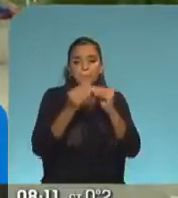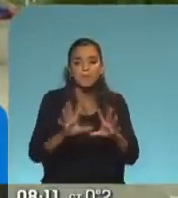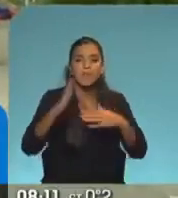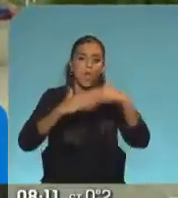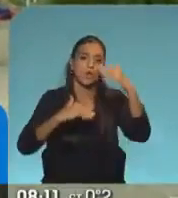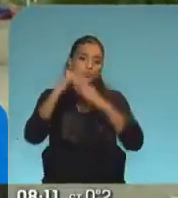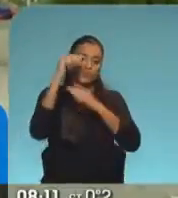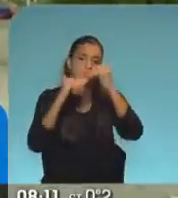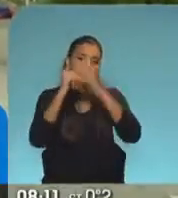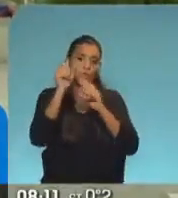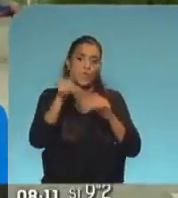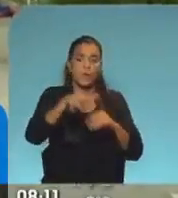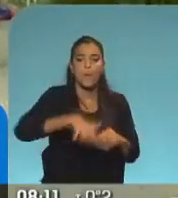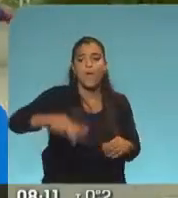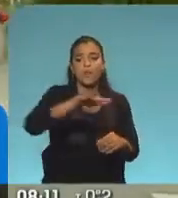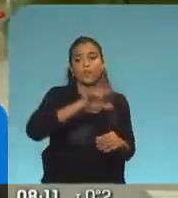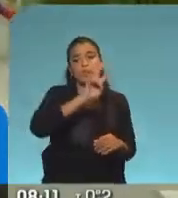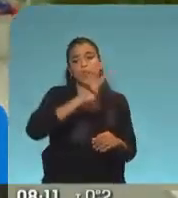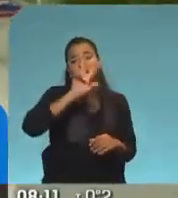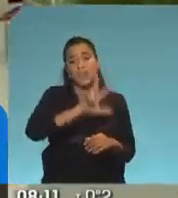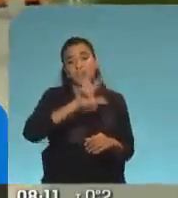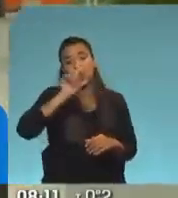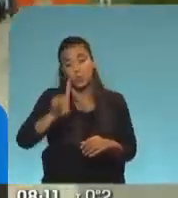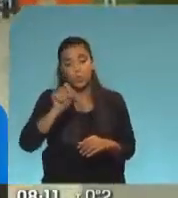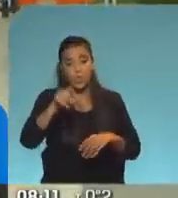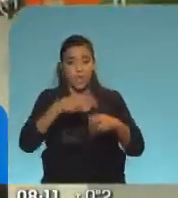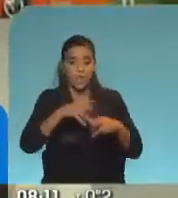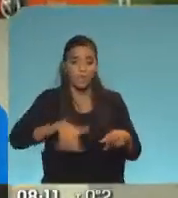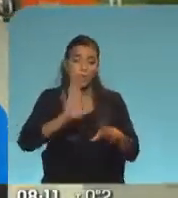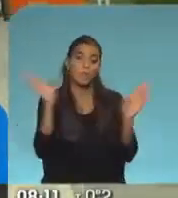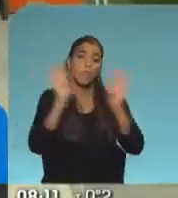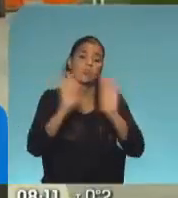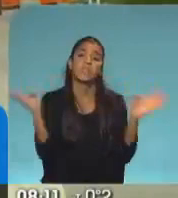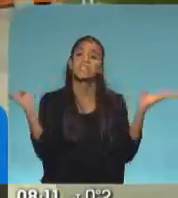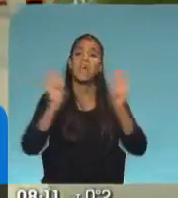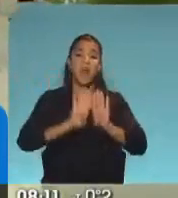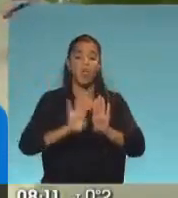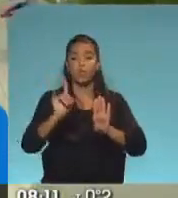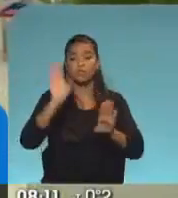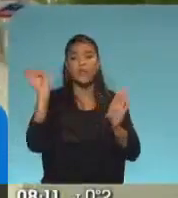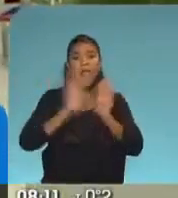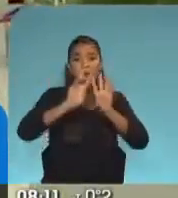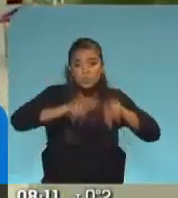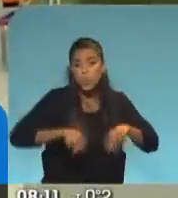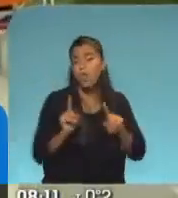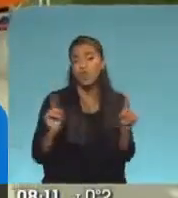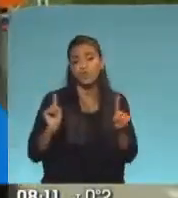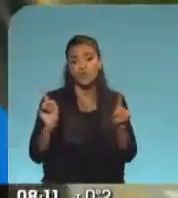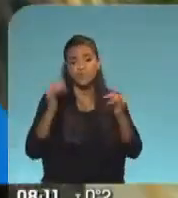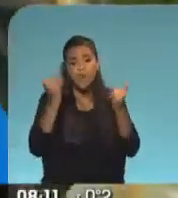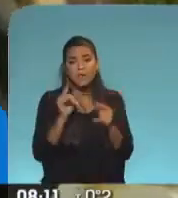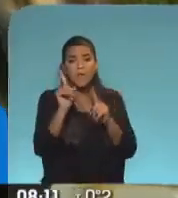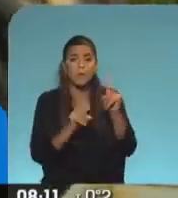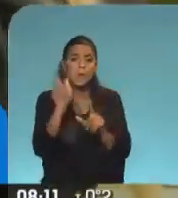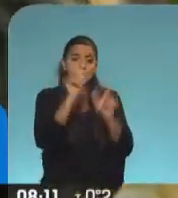construcciones del barrio 31 de retiro las puertas están cerradas el lugar no es que esté clausurado sino que también hay